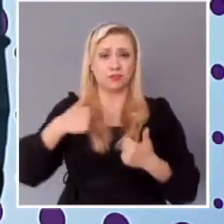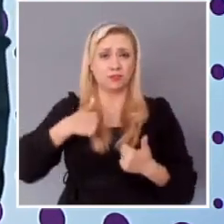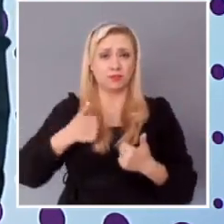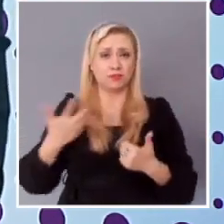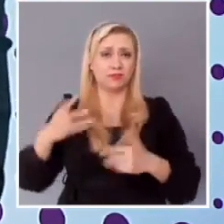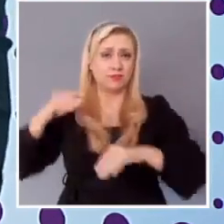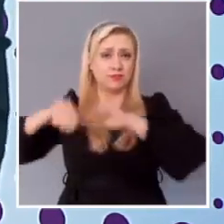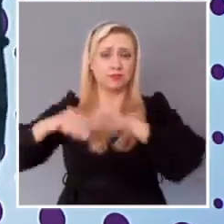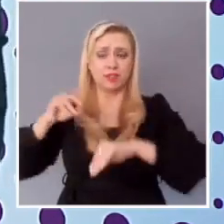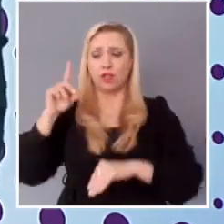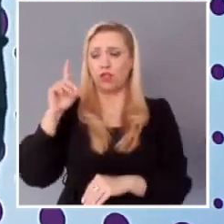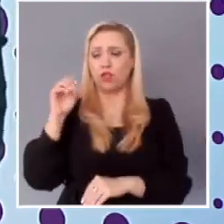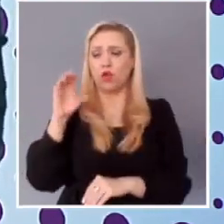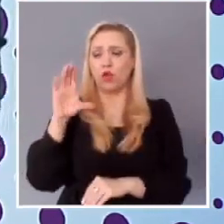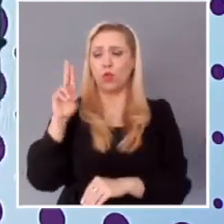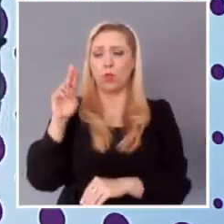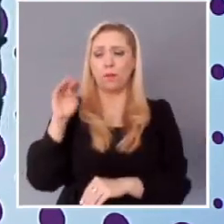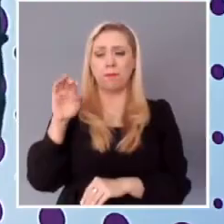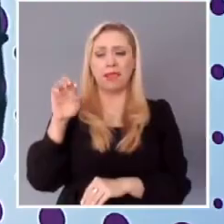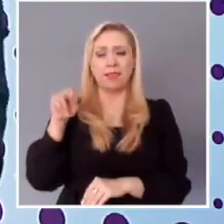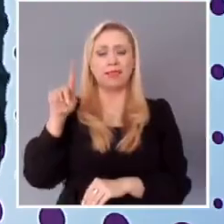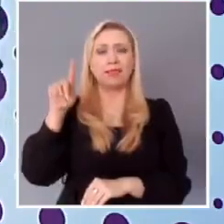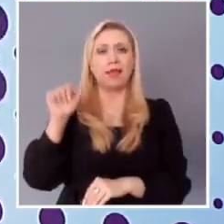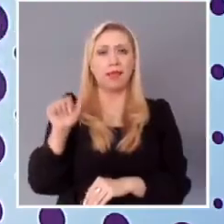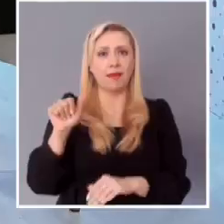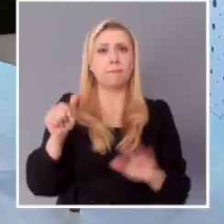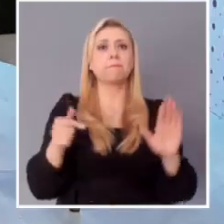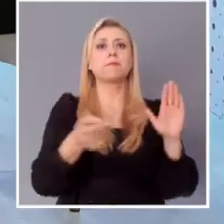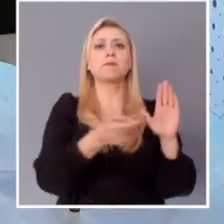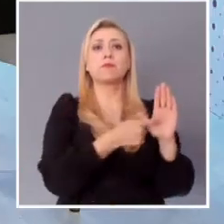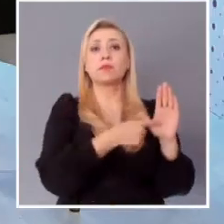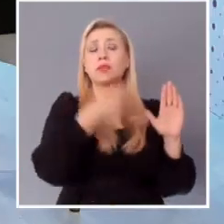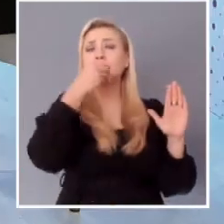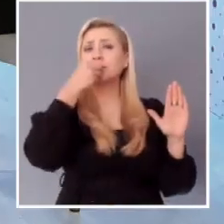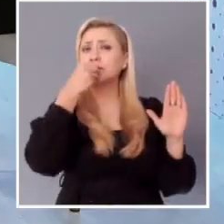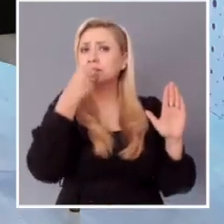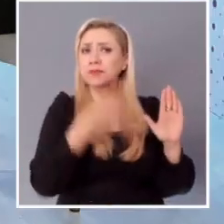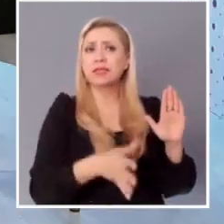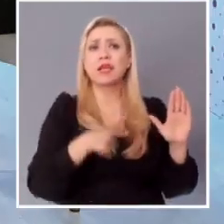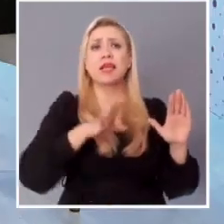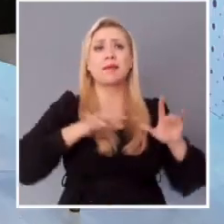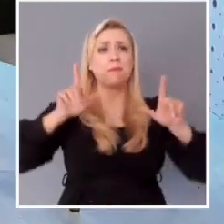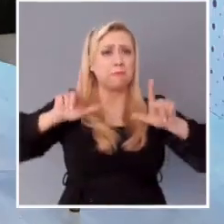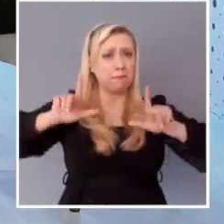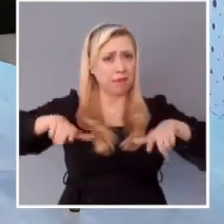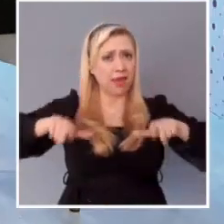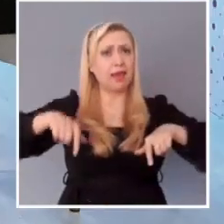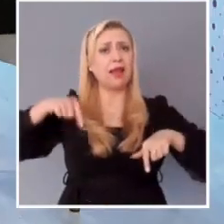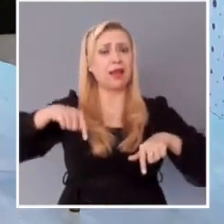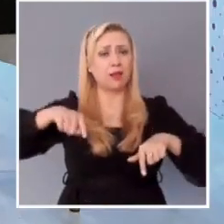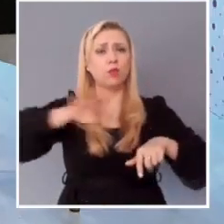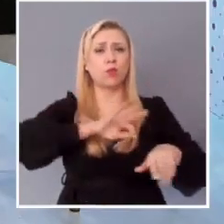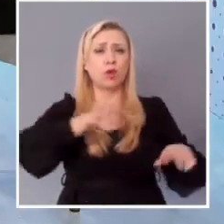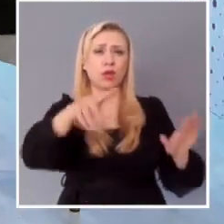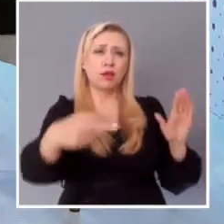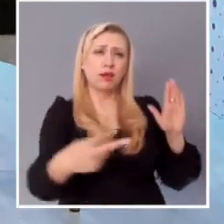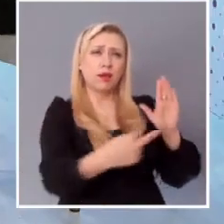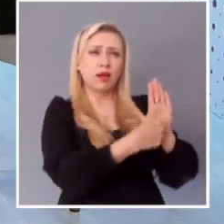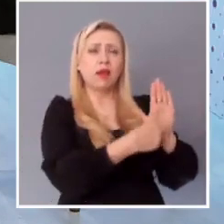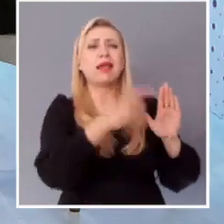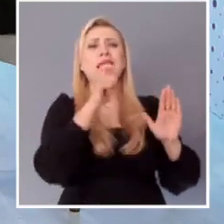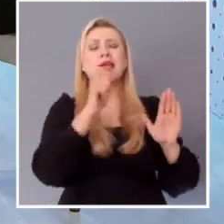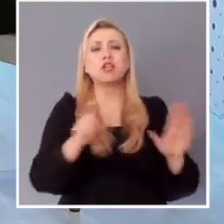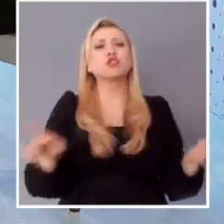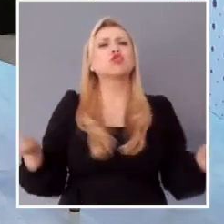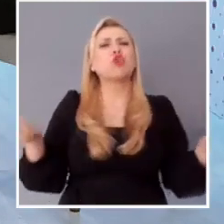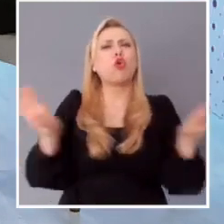Documenta, se llama Por Razón Necesaria, que justo nos brinda información sustantiva, importante sobre